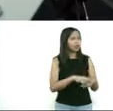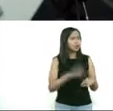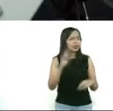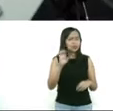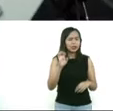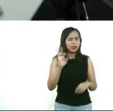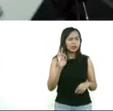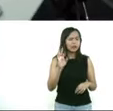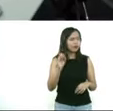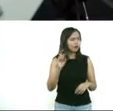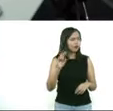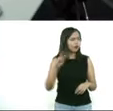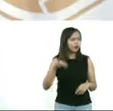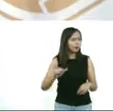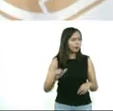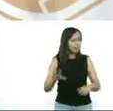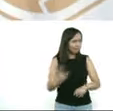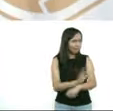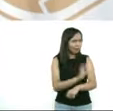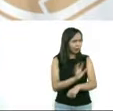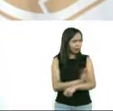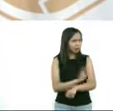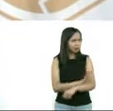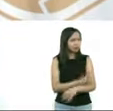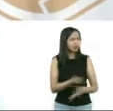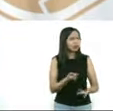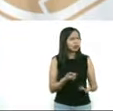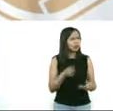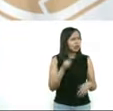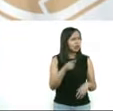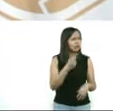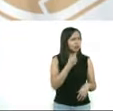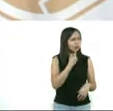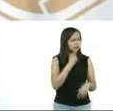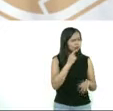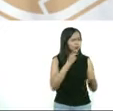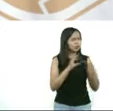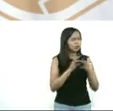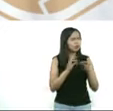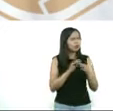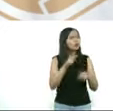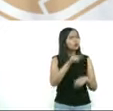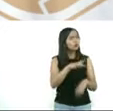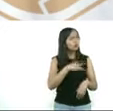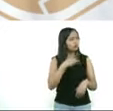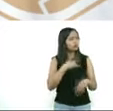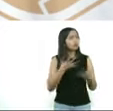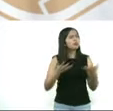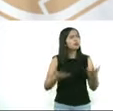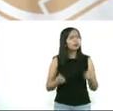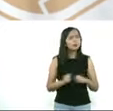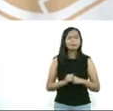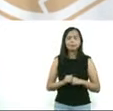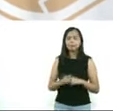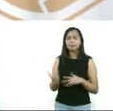eléctrica. Y sí, estas reuniones vienen desde allá, eso fue lo que comentó él. Sí,